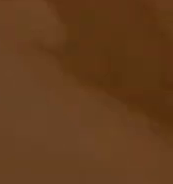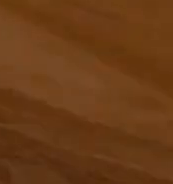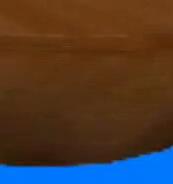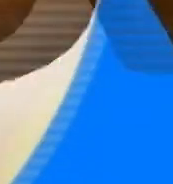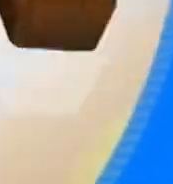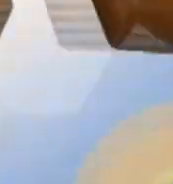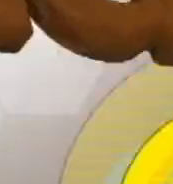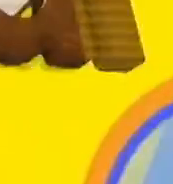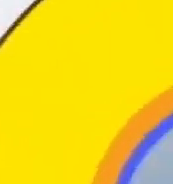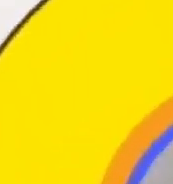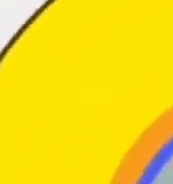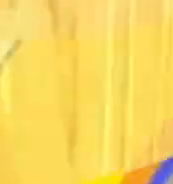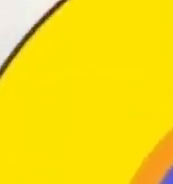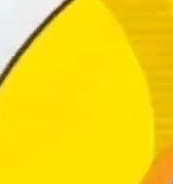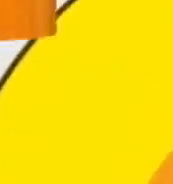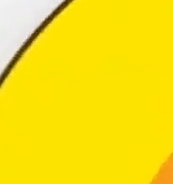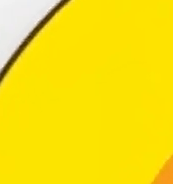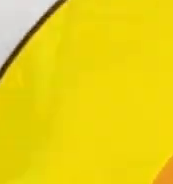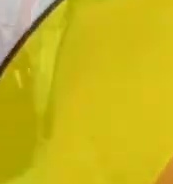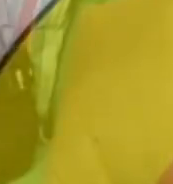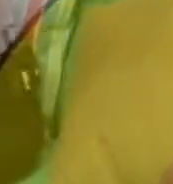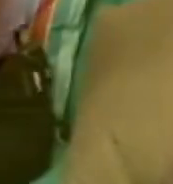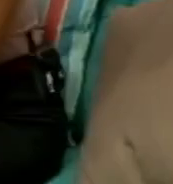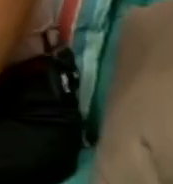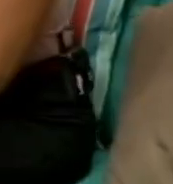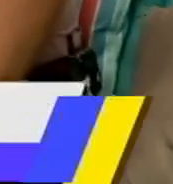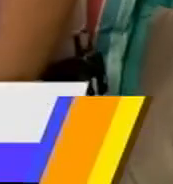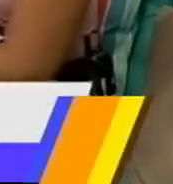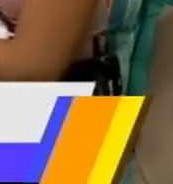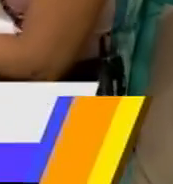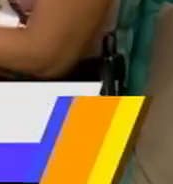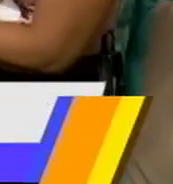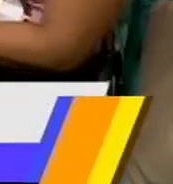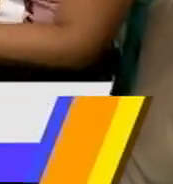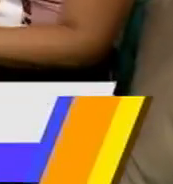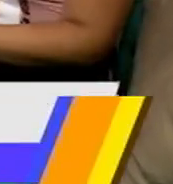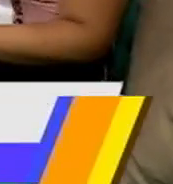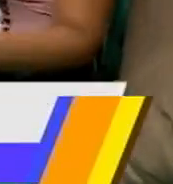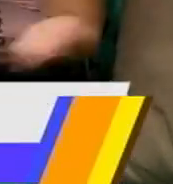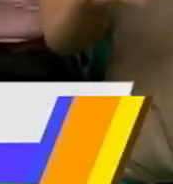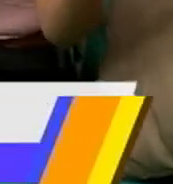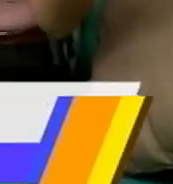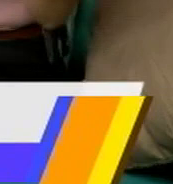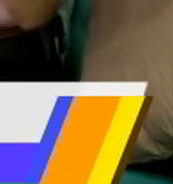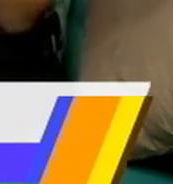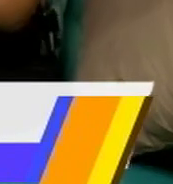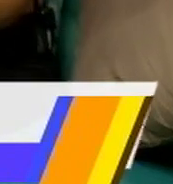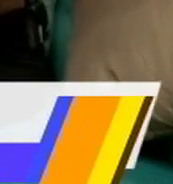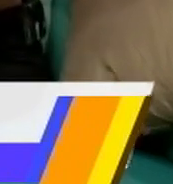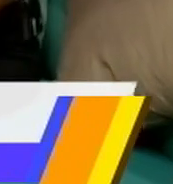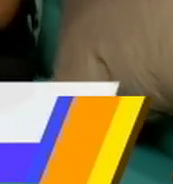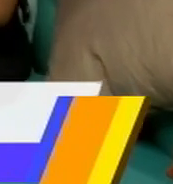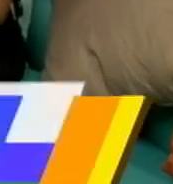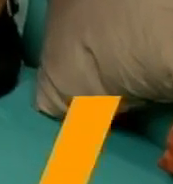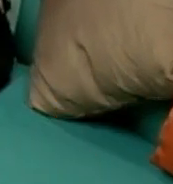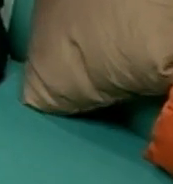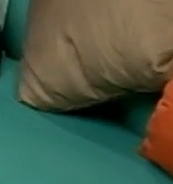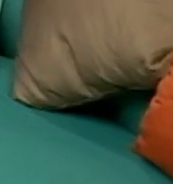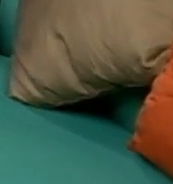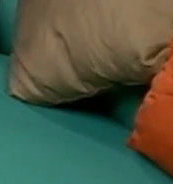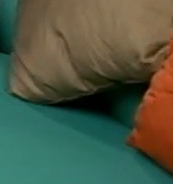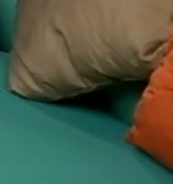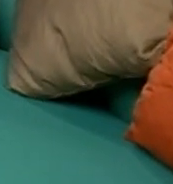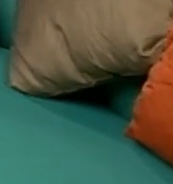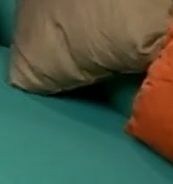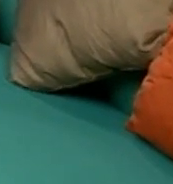es pura vida. Costa Rica es. Hay gente que ni se imagina que puede tener anemia.